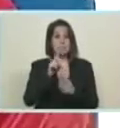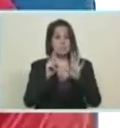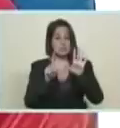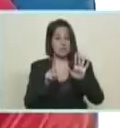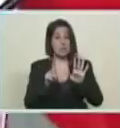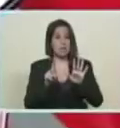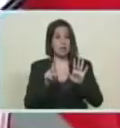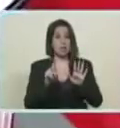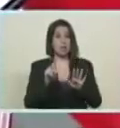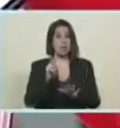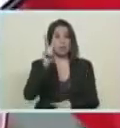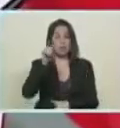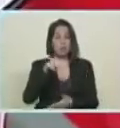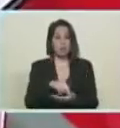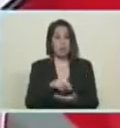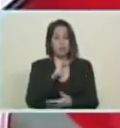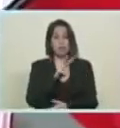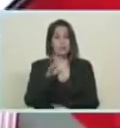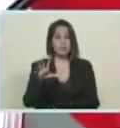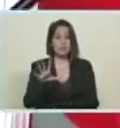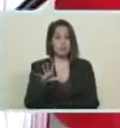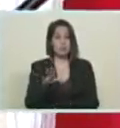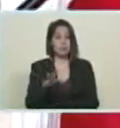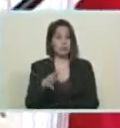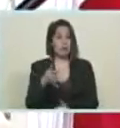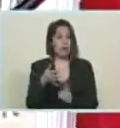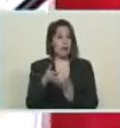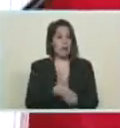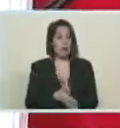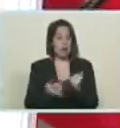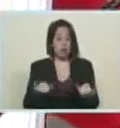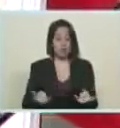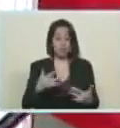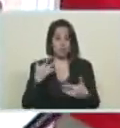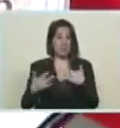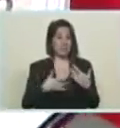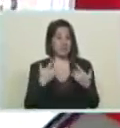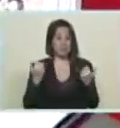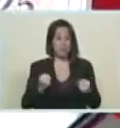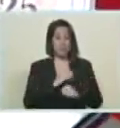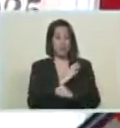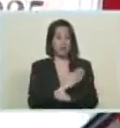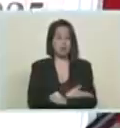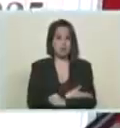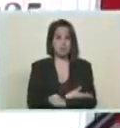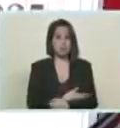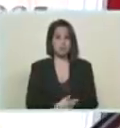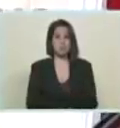2016-2025 que hizo la clase obrera. Y hoy lo vengo a activar con más fuerza que nunca.